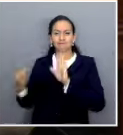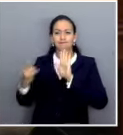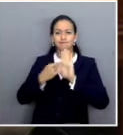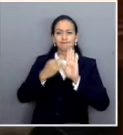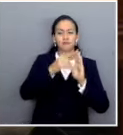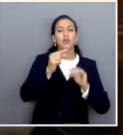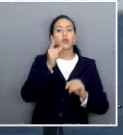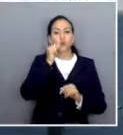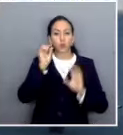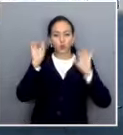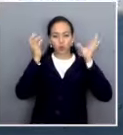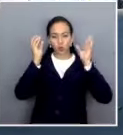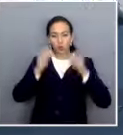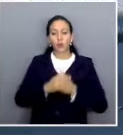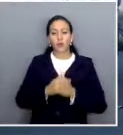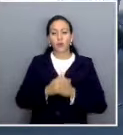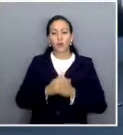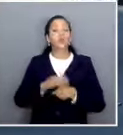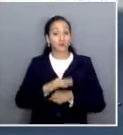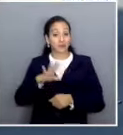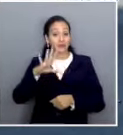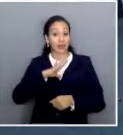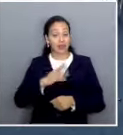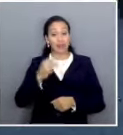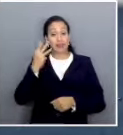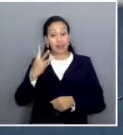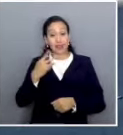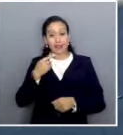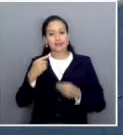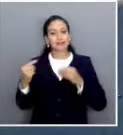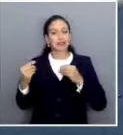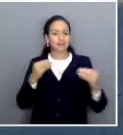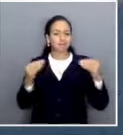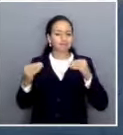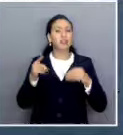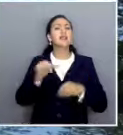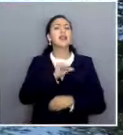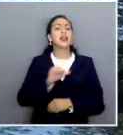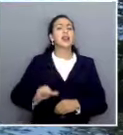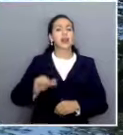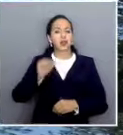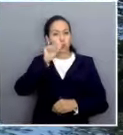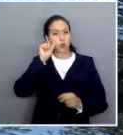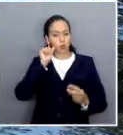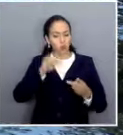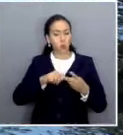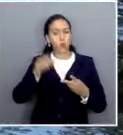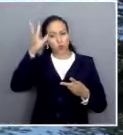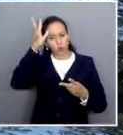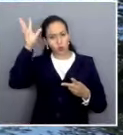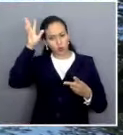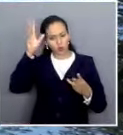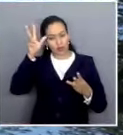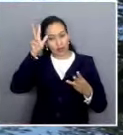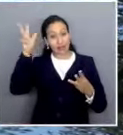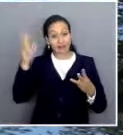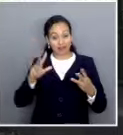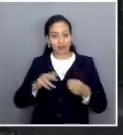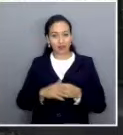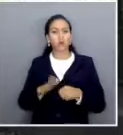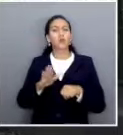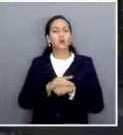controversias constitucionales promovidas respectivamente por las alcaldías Benito Juárez, Cuauhtémoc y Miguel Hidalgo contra la Ley del Sistema de